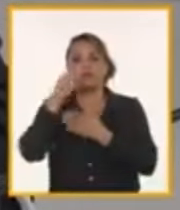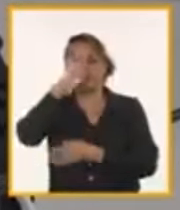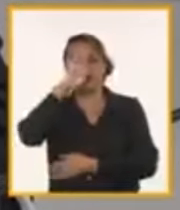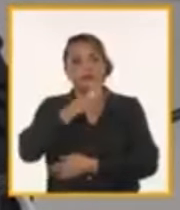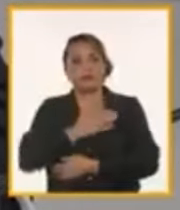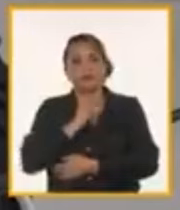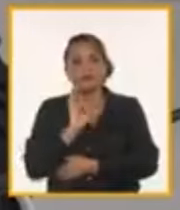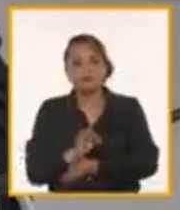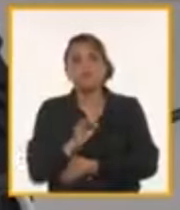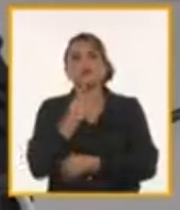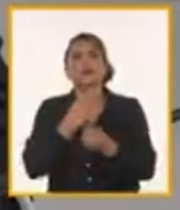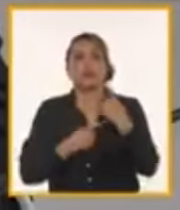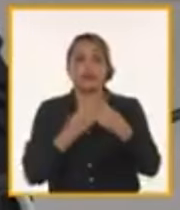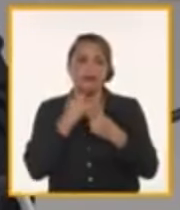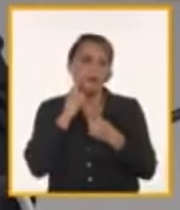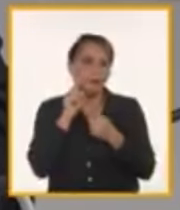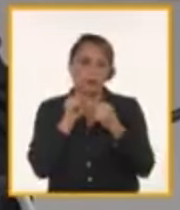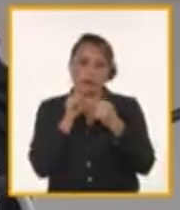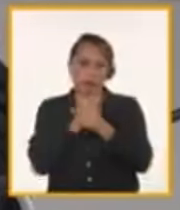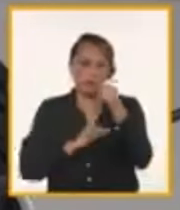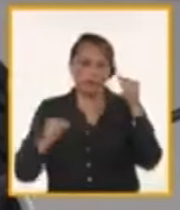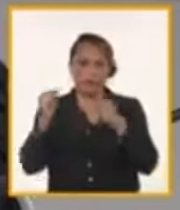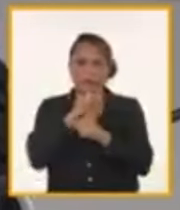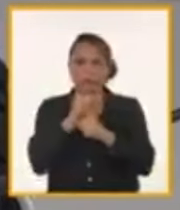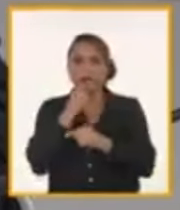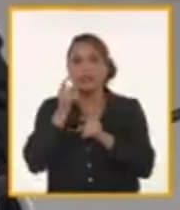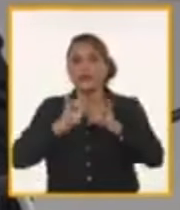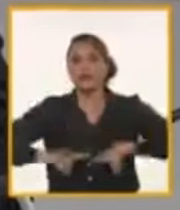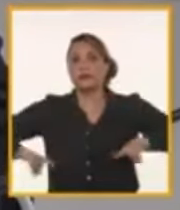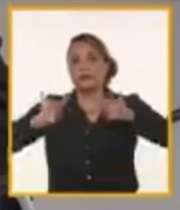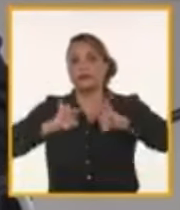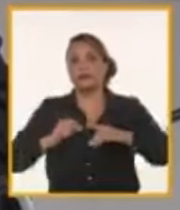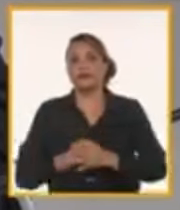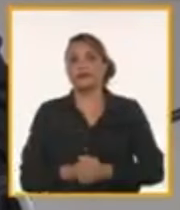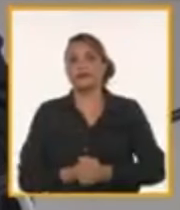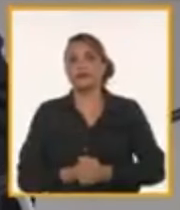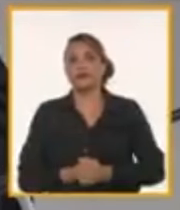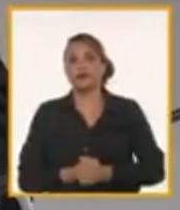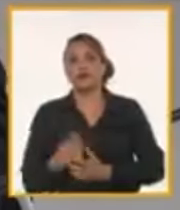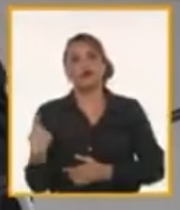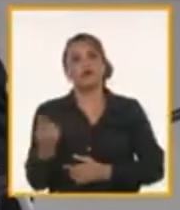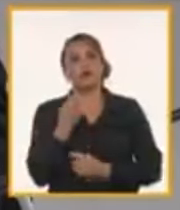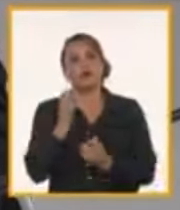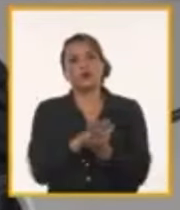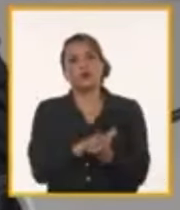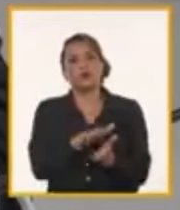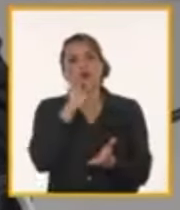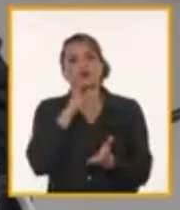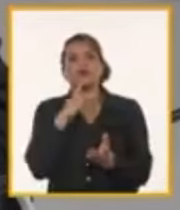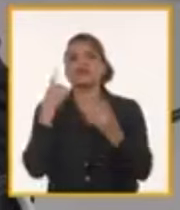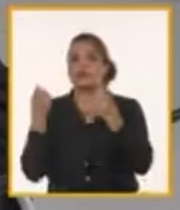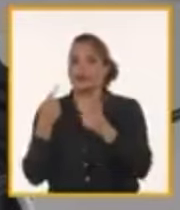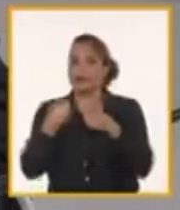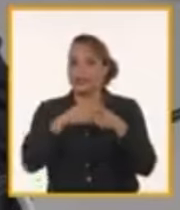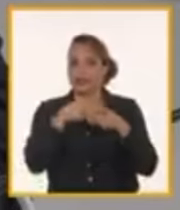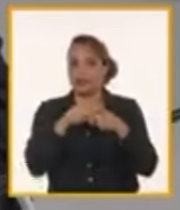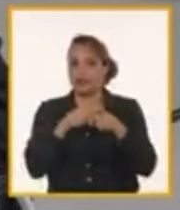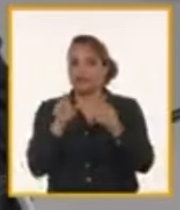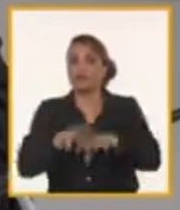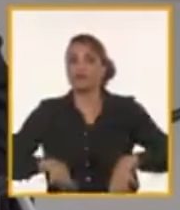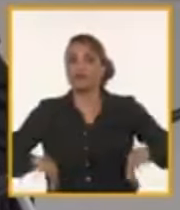y yo creo que esa la educación superior que arriba este curso comprometida con grandes retos en un